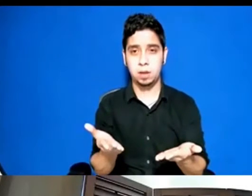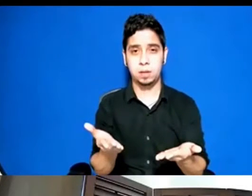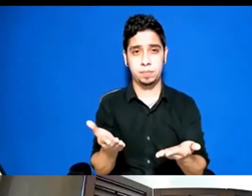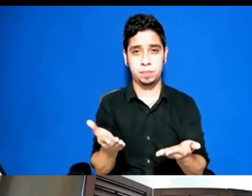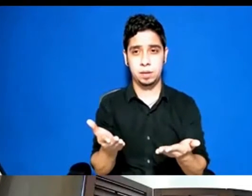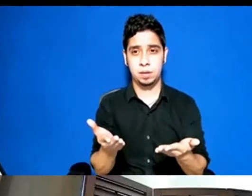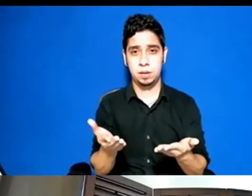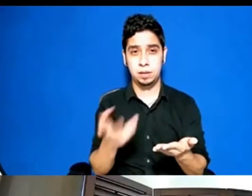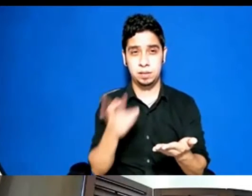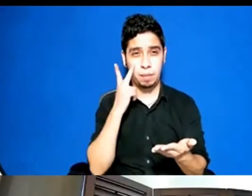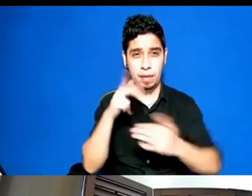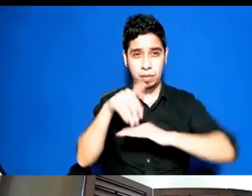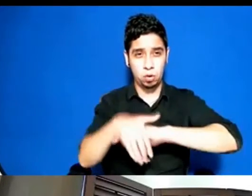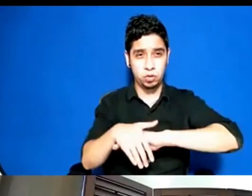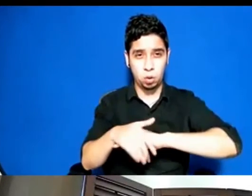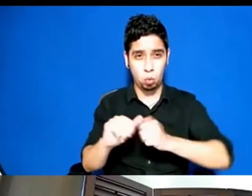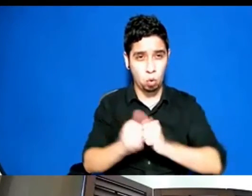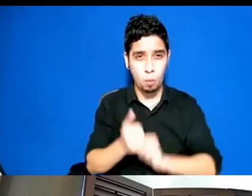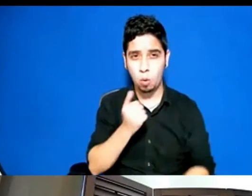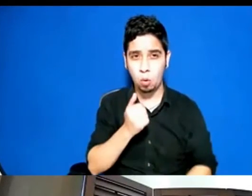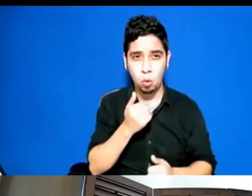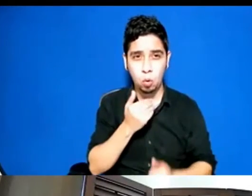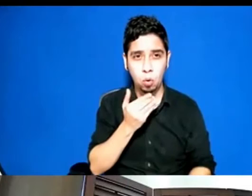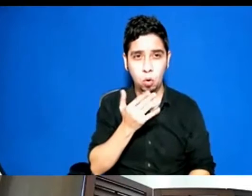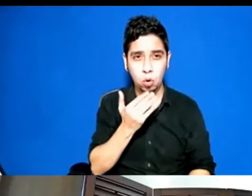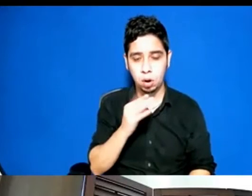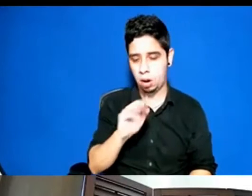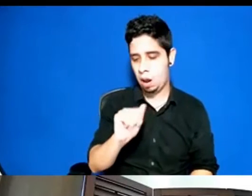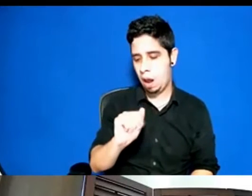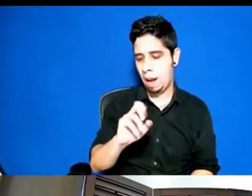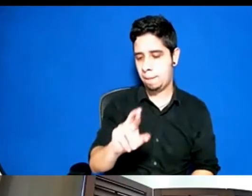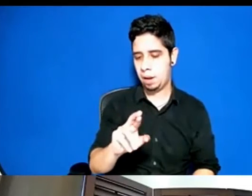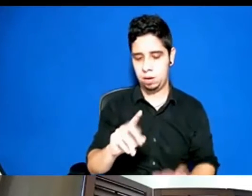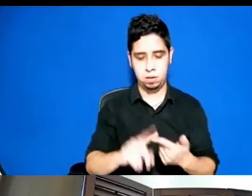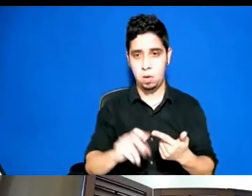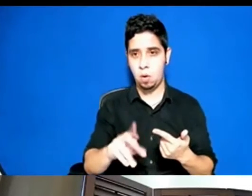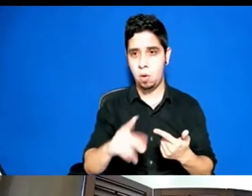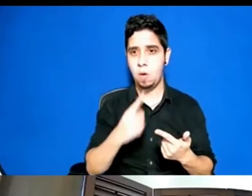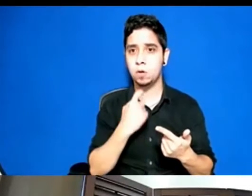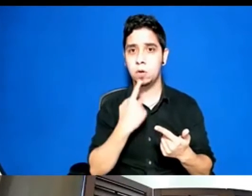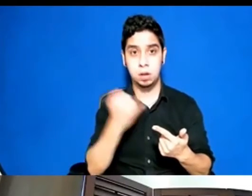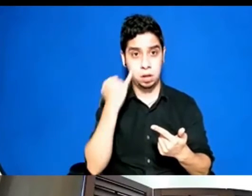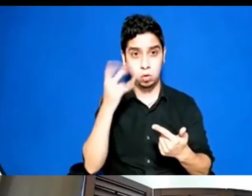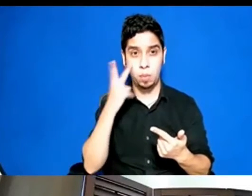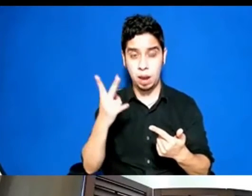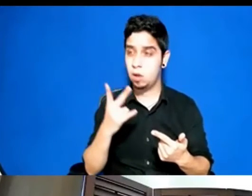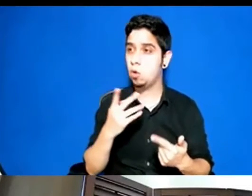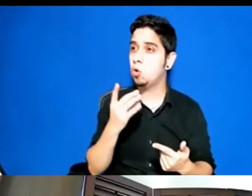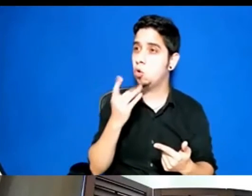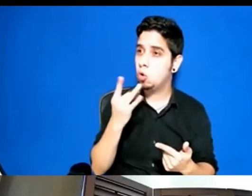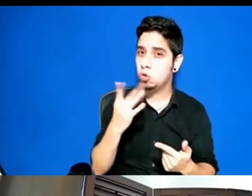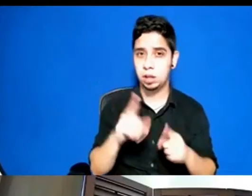todo lo que se vea de noche sea ámbar o rojo. Y las luces se ven hermosas. Son